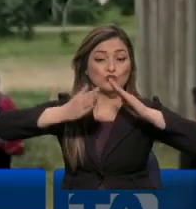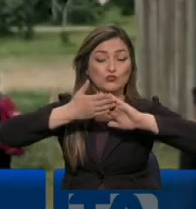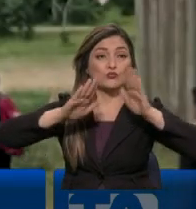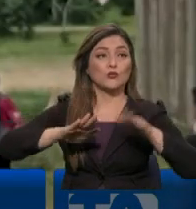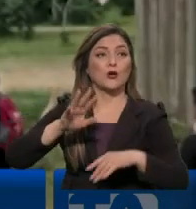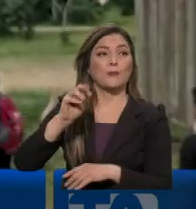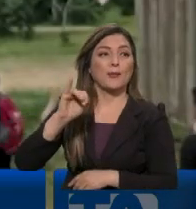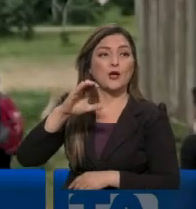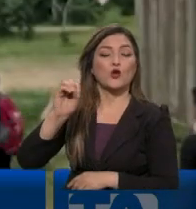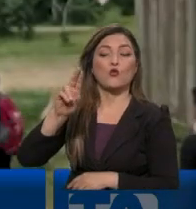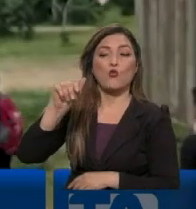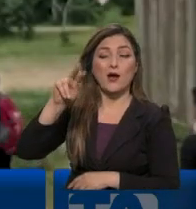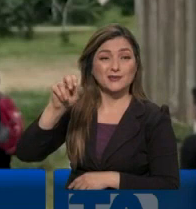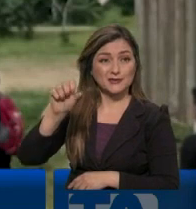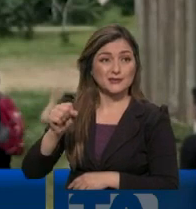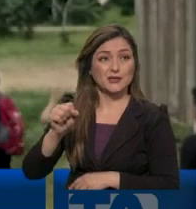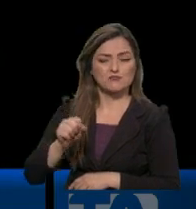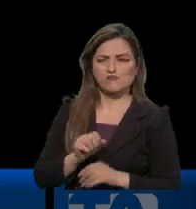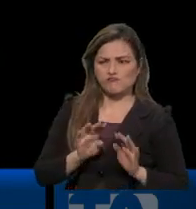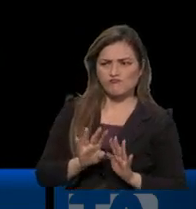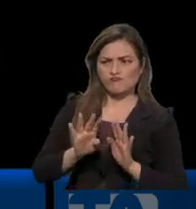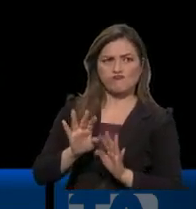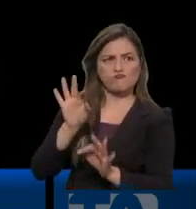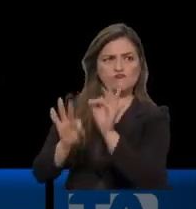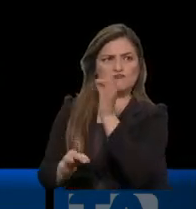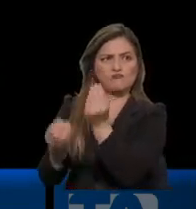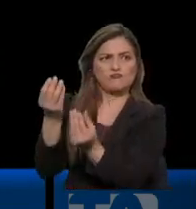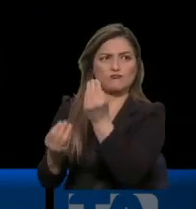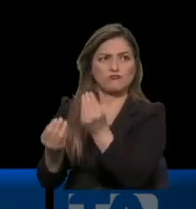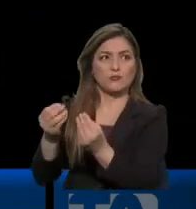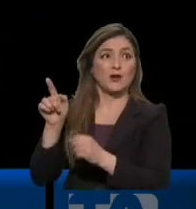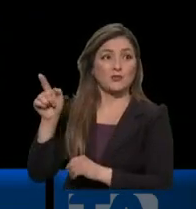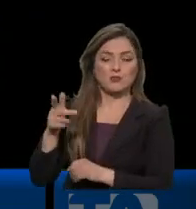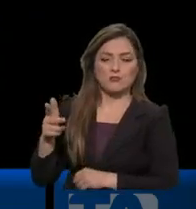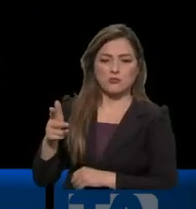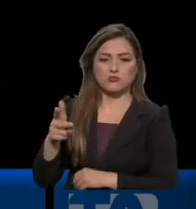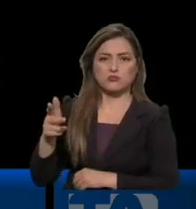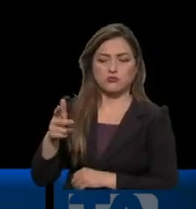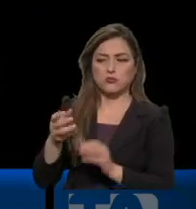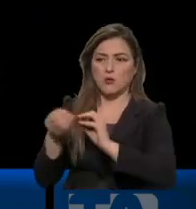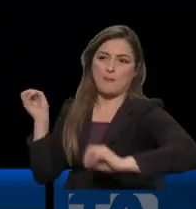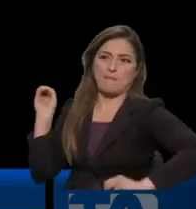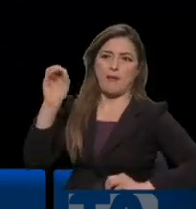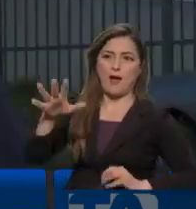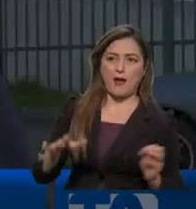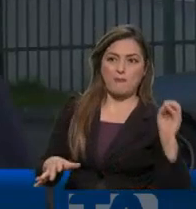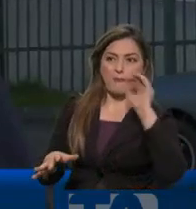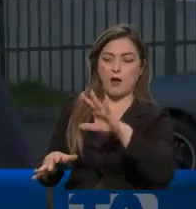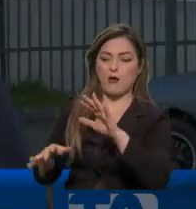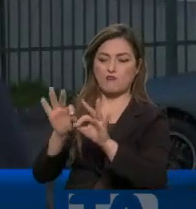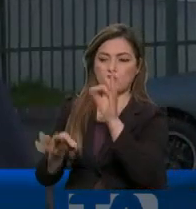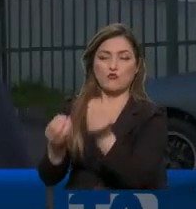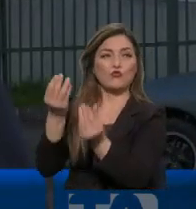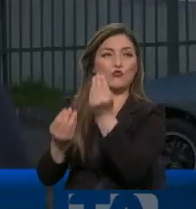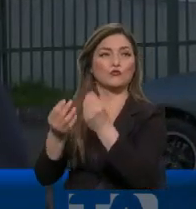de Maicuans procedieron a incendiar la unidad cuando ésta se encontraba en marcha por esta vía que llega cerca a la frontera con el Perú. Se